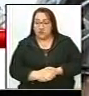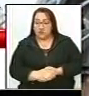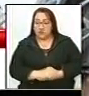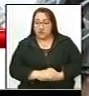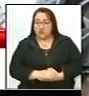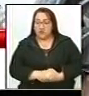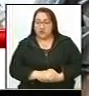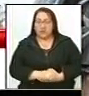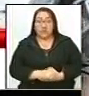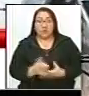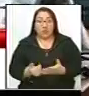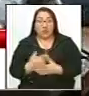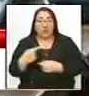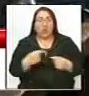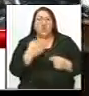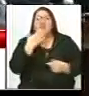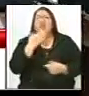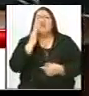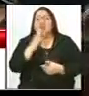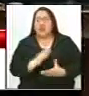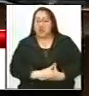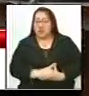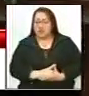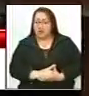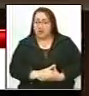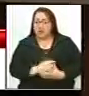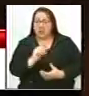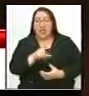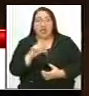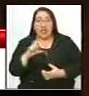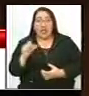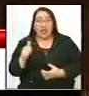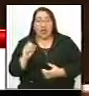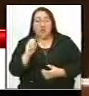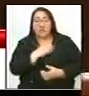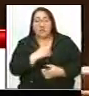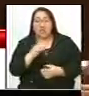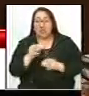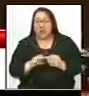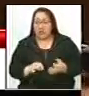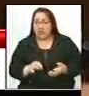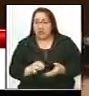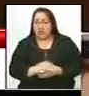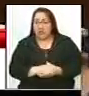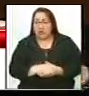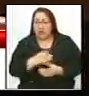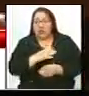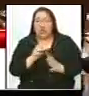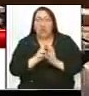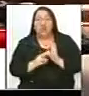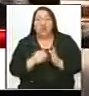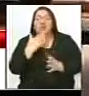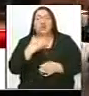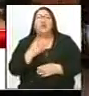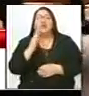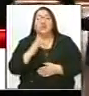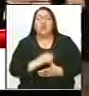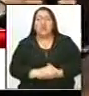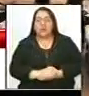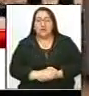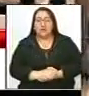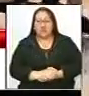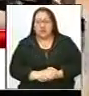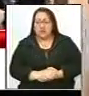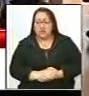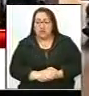Ese nuevo concurso, ¿quién lo decide? ¿Jaica? ¿Lo decide el Ministerio de Economía? ¿Lo decide el gobierno regional? ¿Lo decide Pro Amazonas?